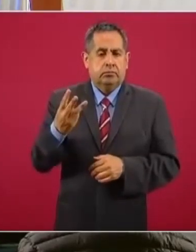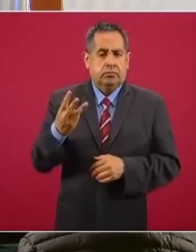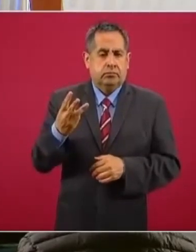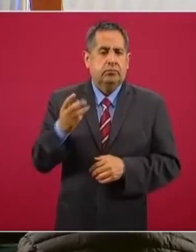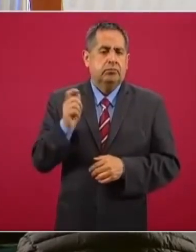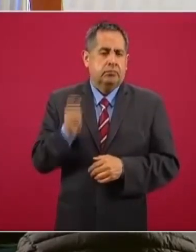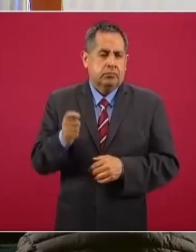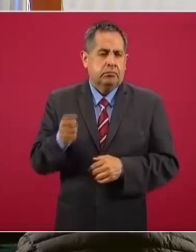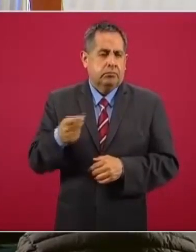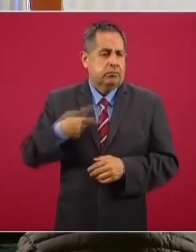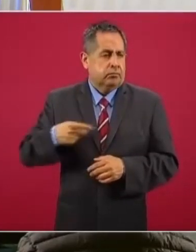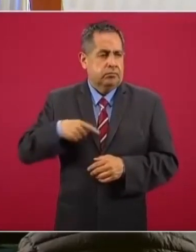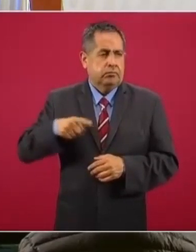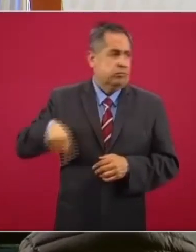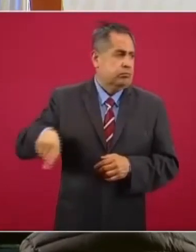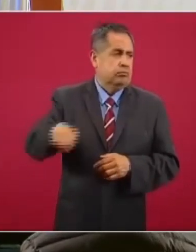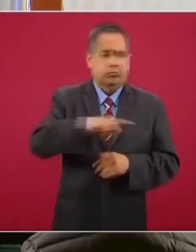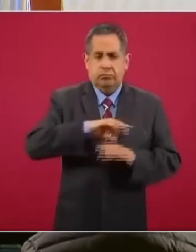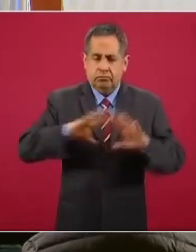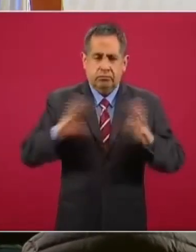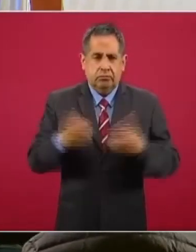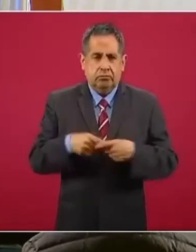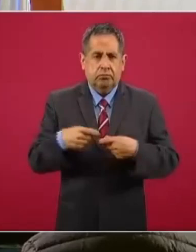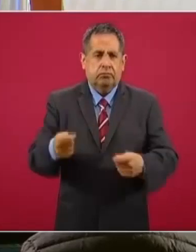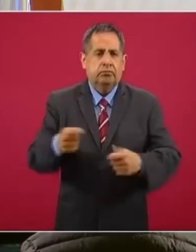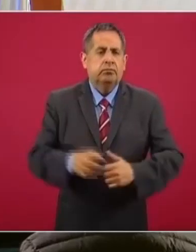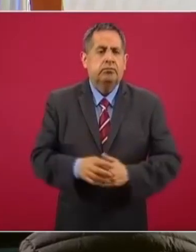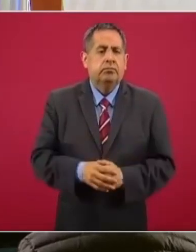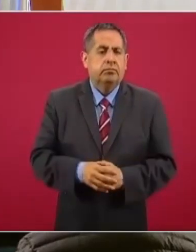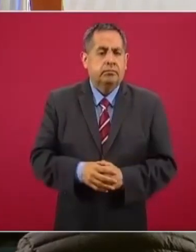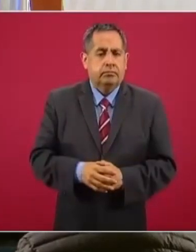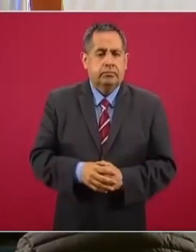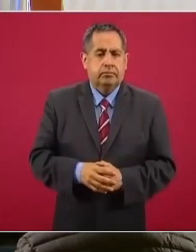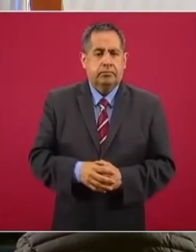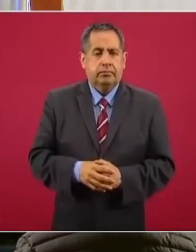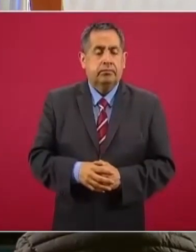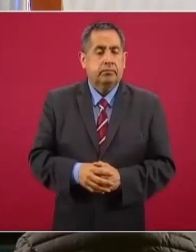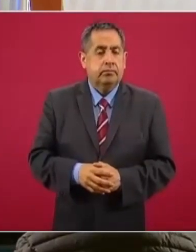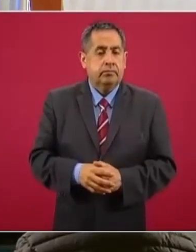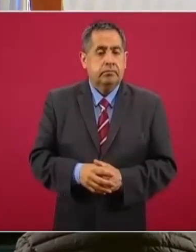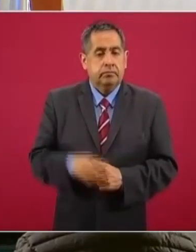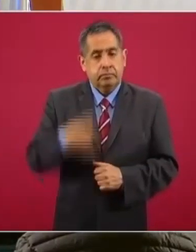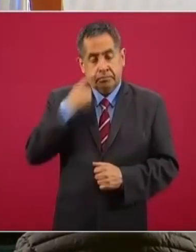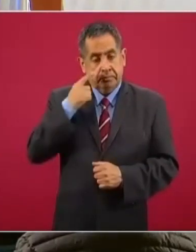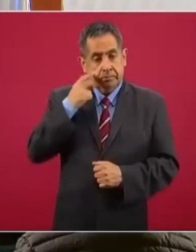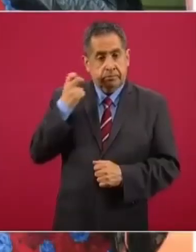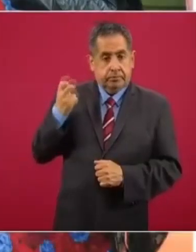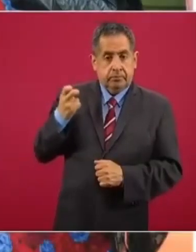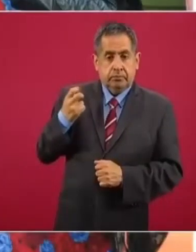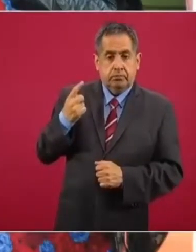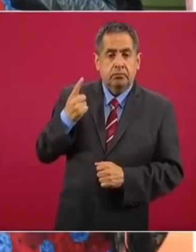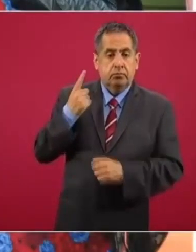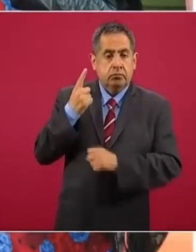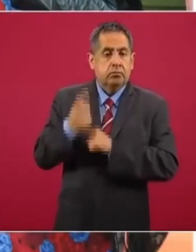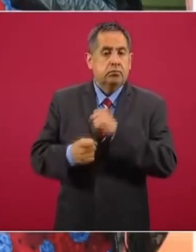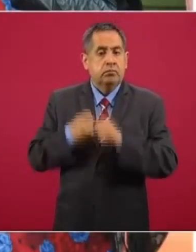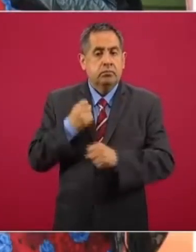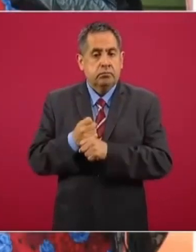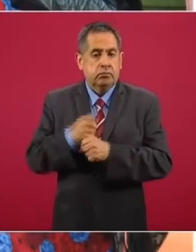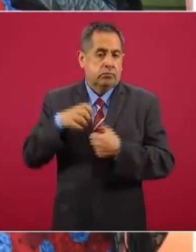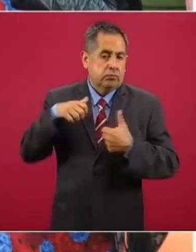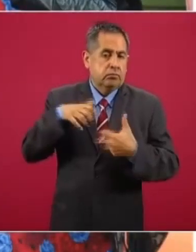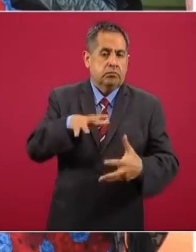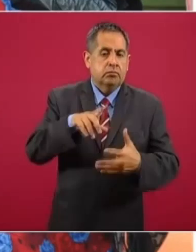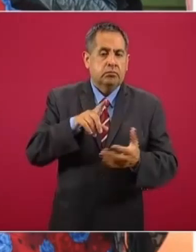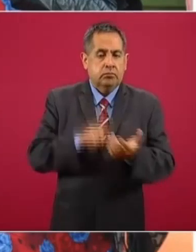9.022.573 derechohabientes. Continuamos. Esto es lo que se, así fue el operativo de este año. Por